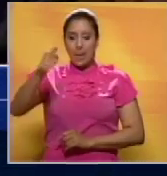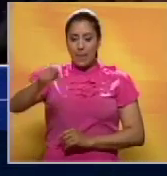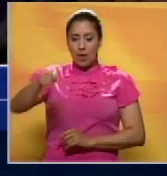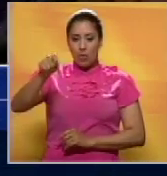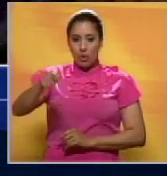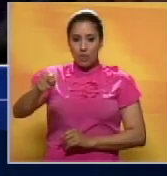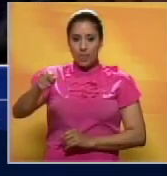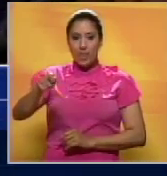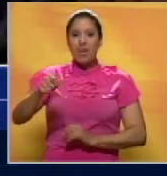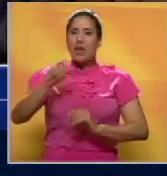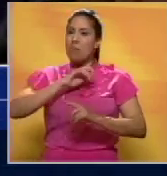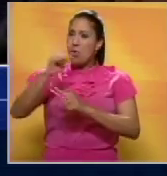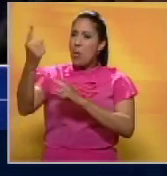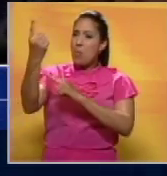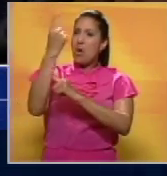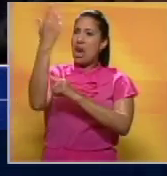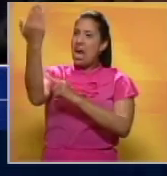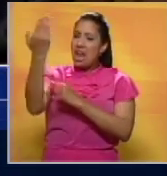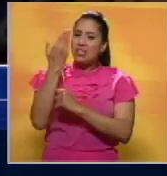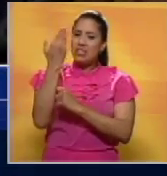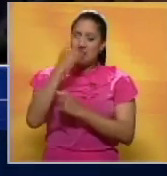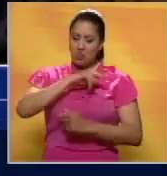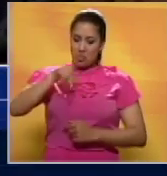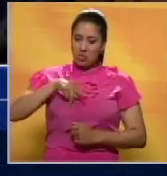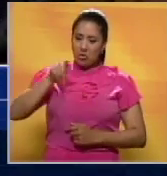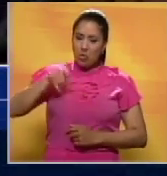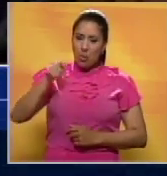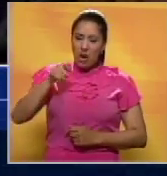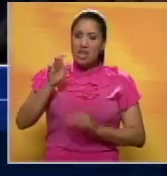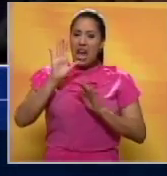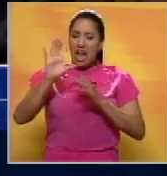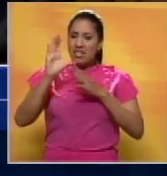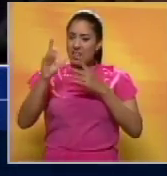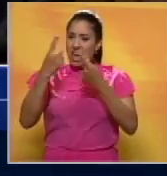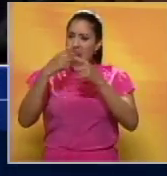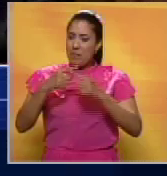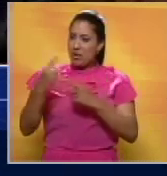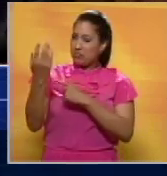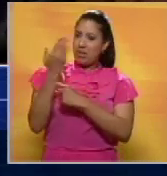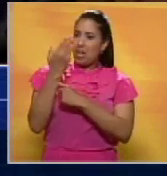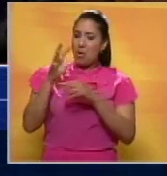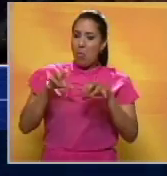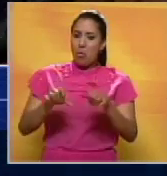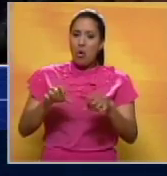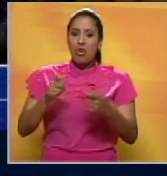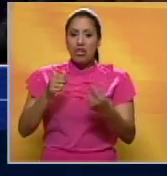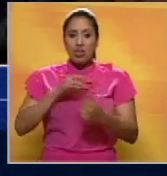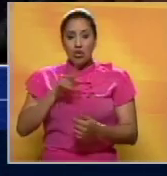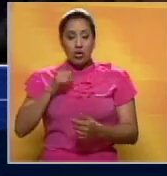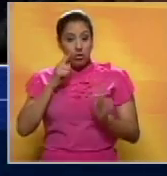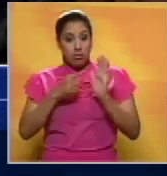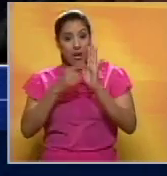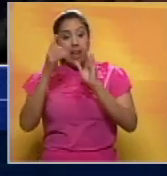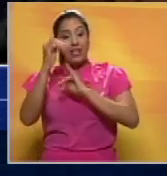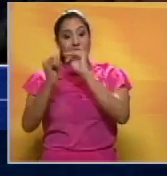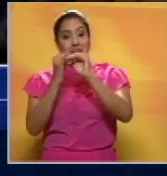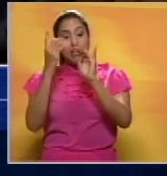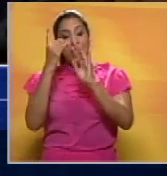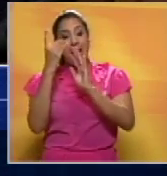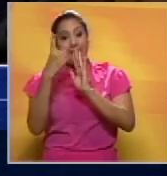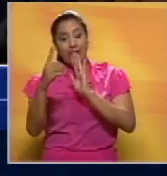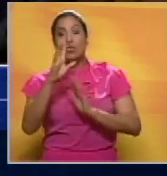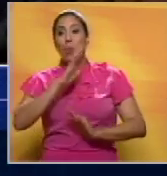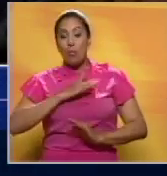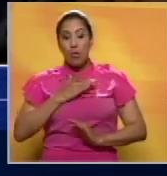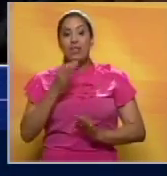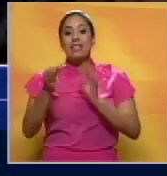magistrados al imponer sanciones unilaterales de carácter administrativo que solo y a la luz del derecho internacional